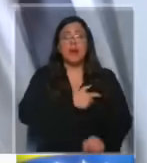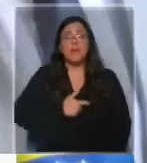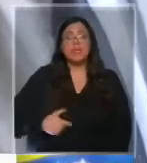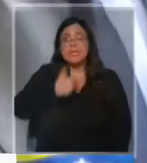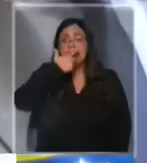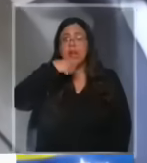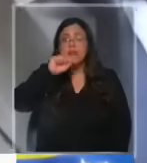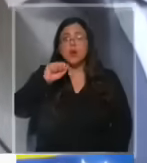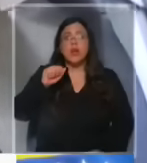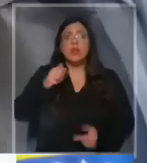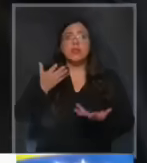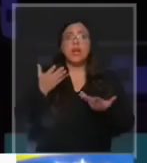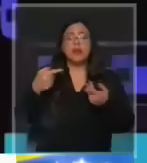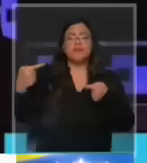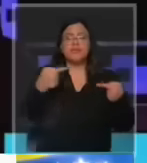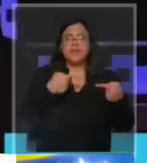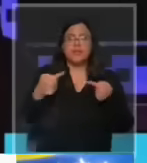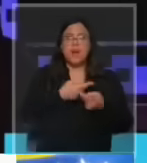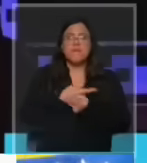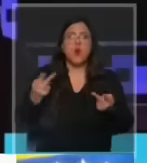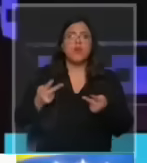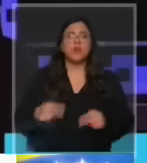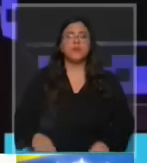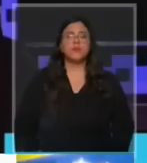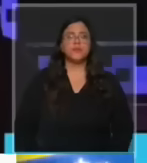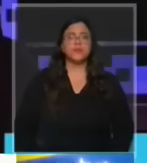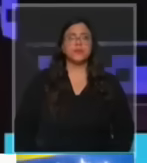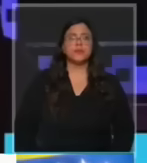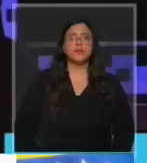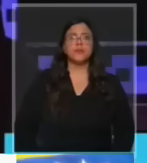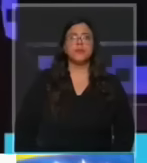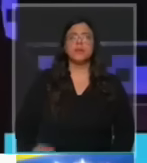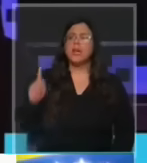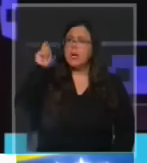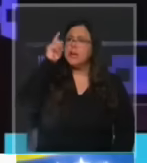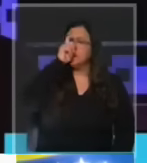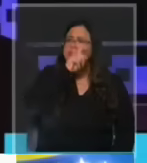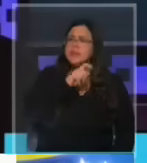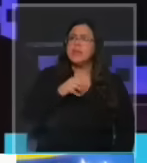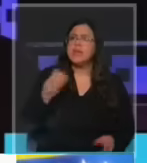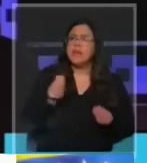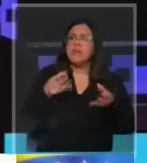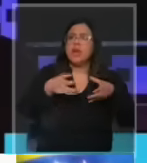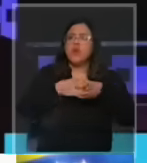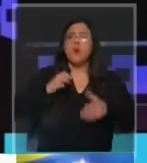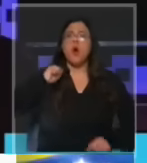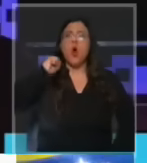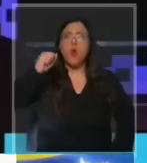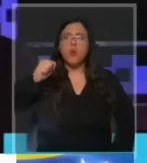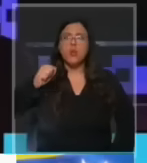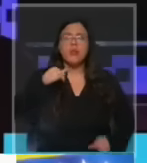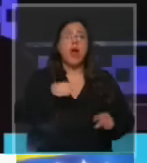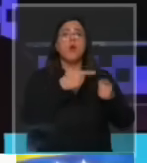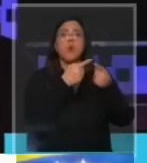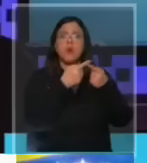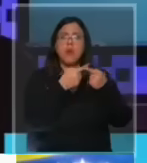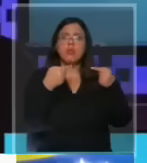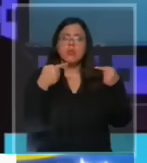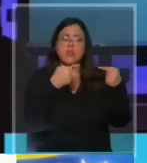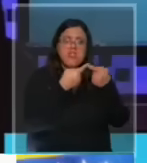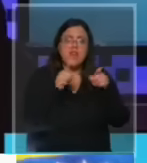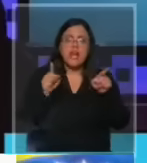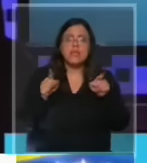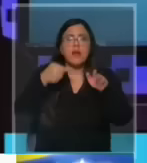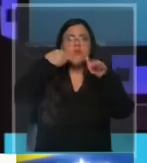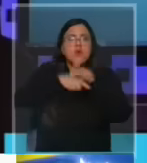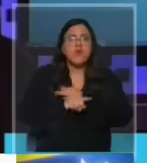un público enfrentamiento. Miren, lo que me pasa es que me cuesta entender la posición del Partido Comunista. Una diferencia profunda que existe en la forma